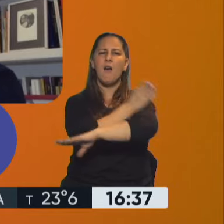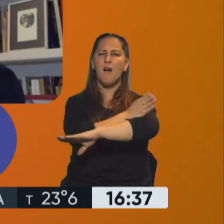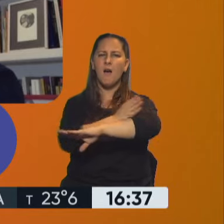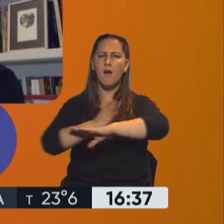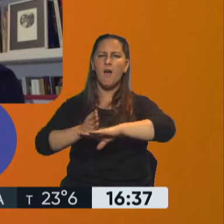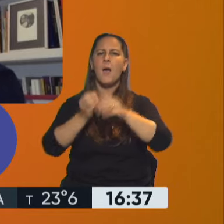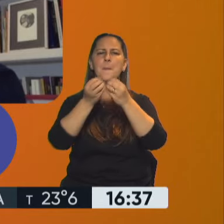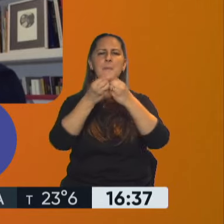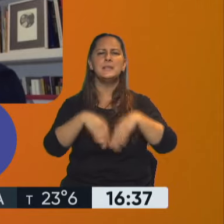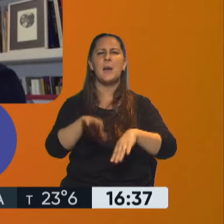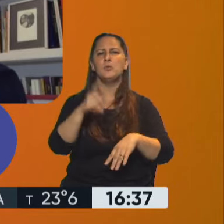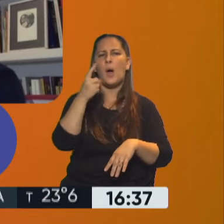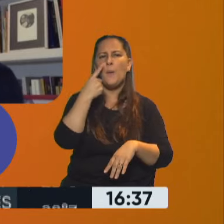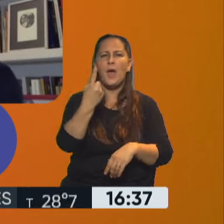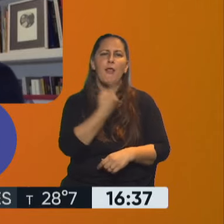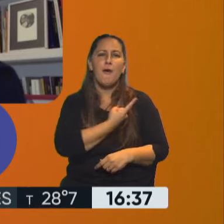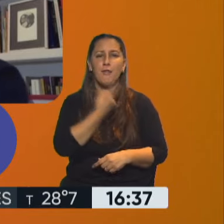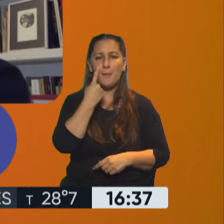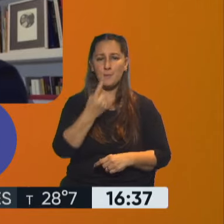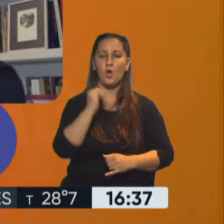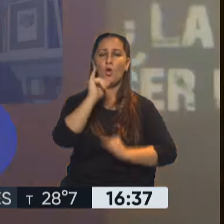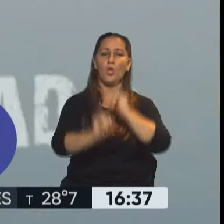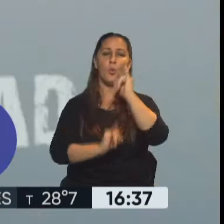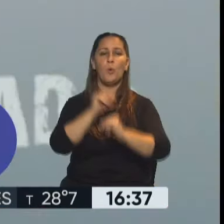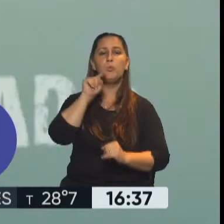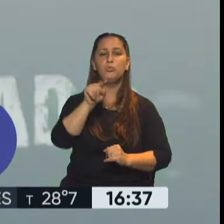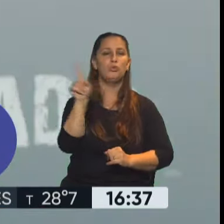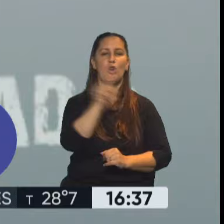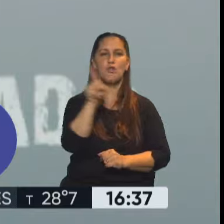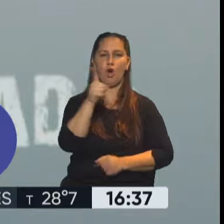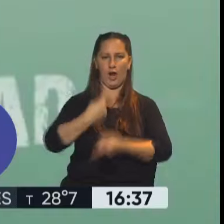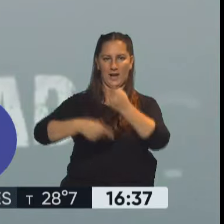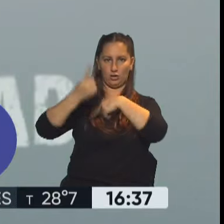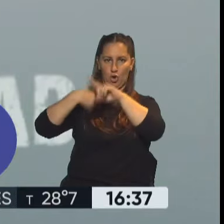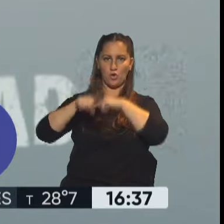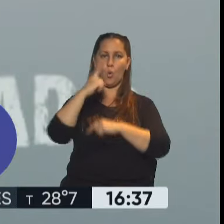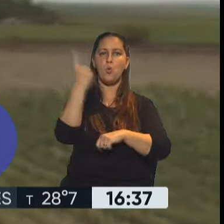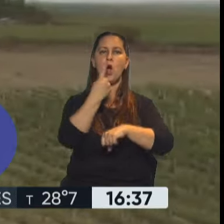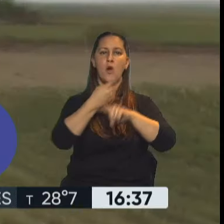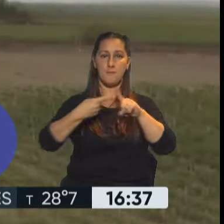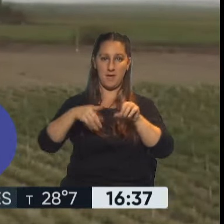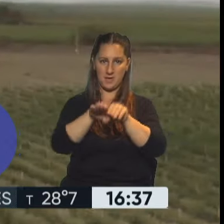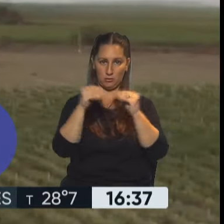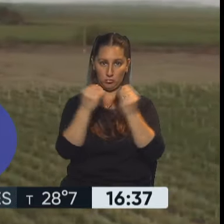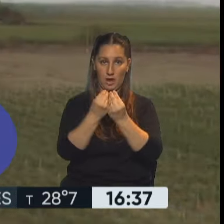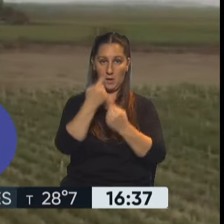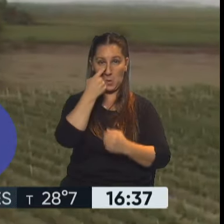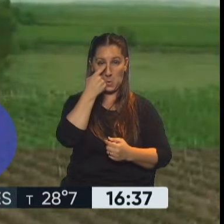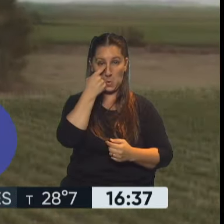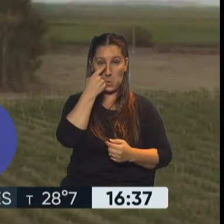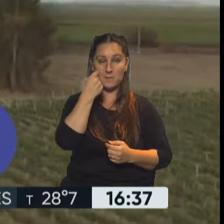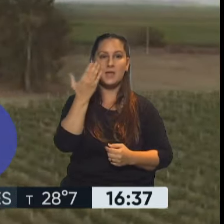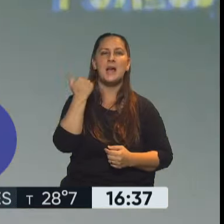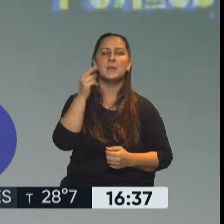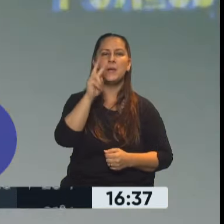la vamos a poder ver. El documental Punto de No Retorno dura una hora y media. Allí van a poder ver, como decía